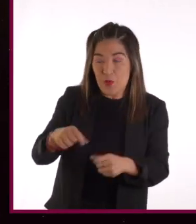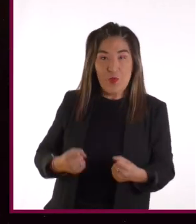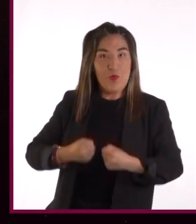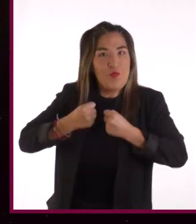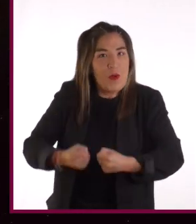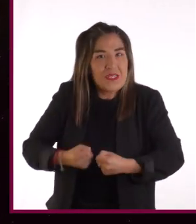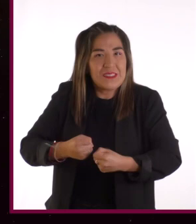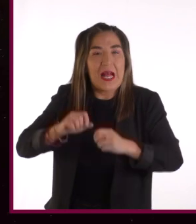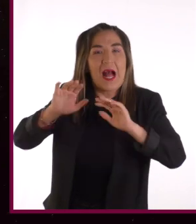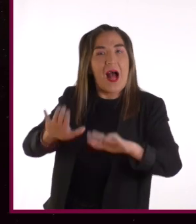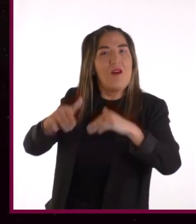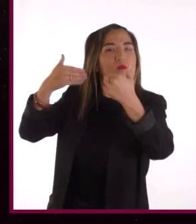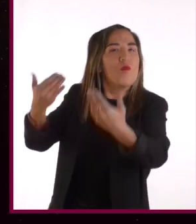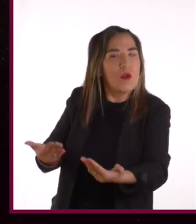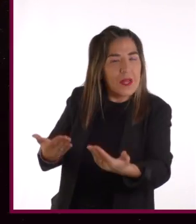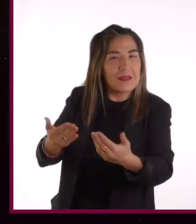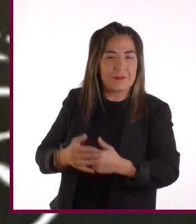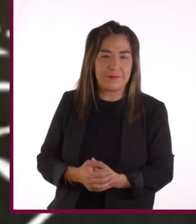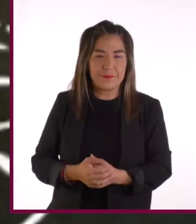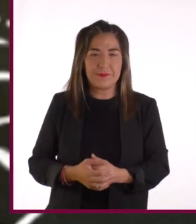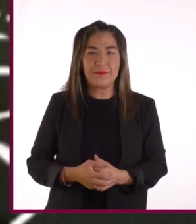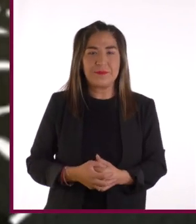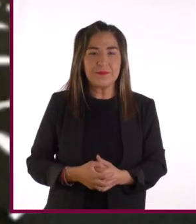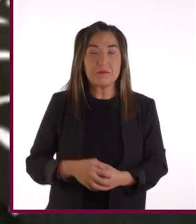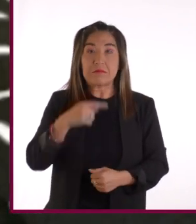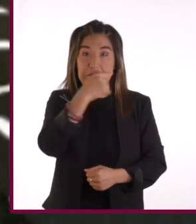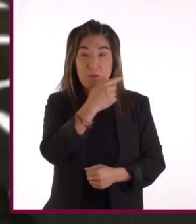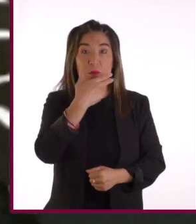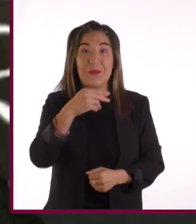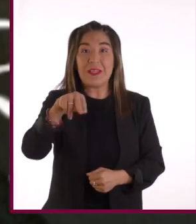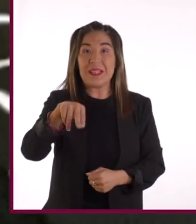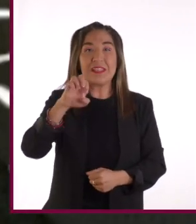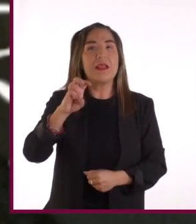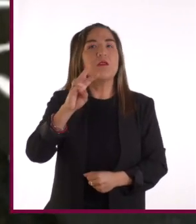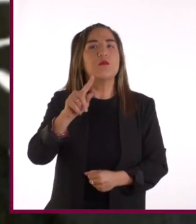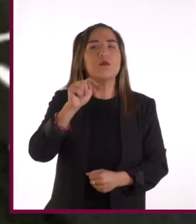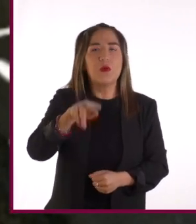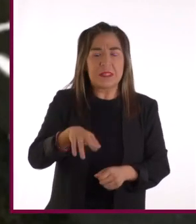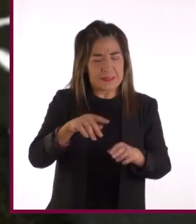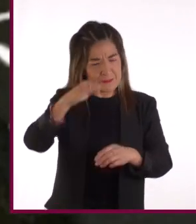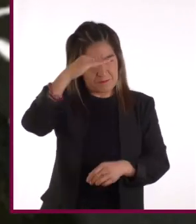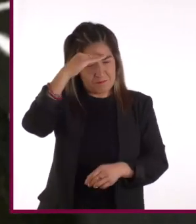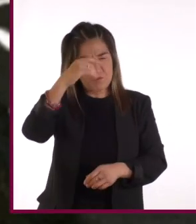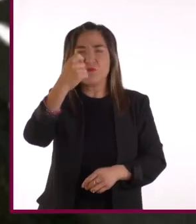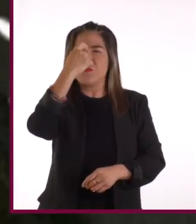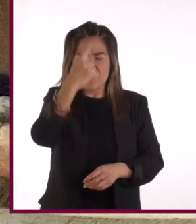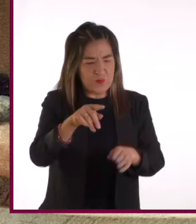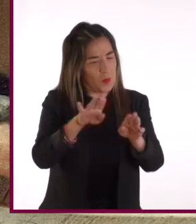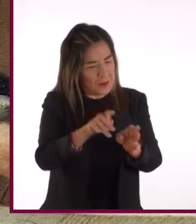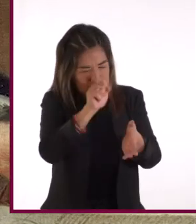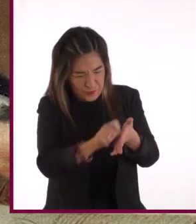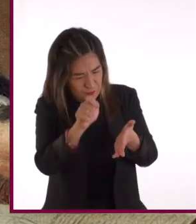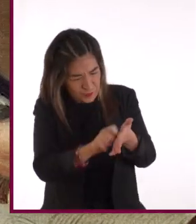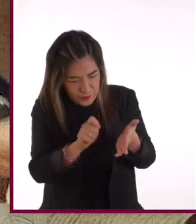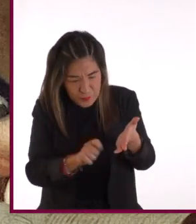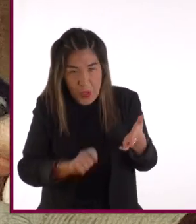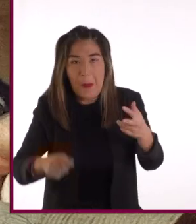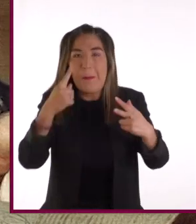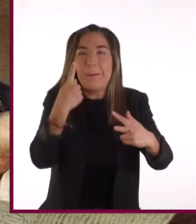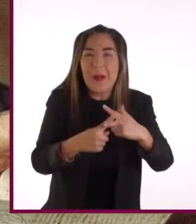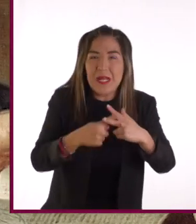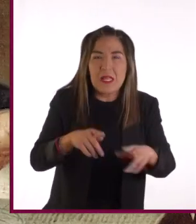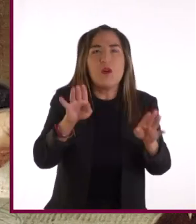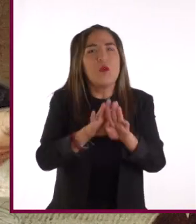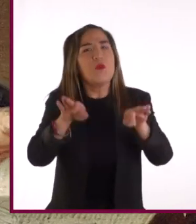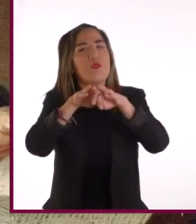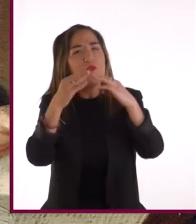cambiaba una fuerza externa, por ejemplo. Ante este panorama, Newton desarrolló matemáticas que le permitieron llegar a una fórmula